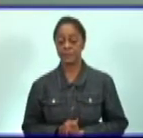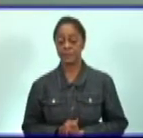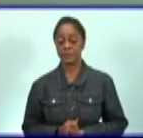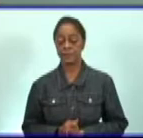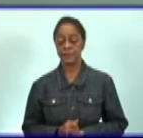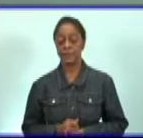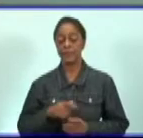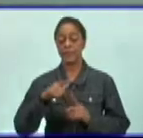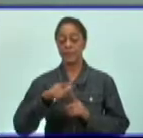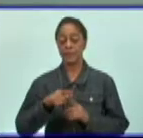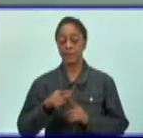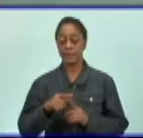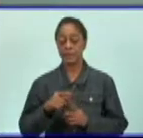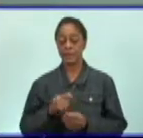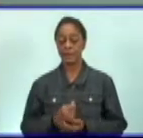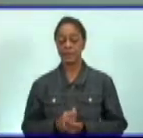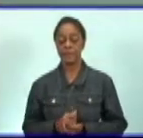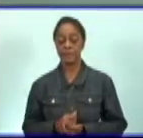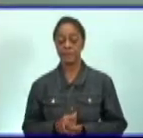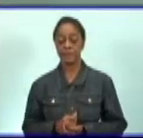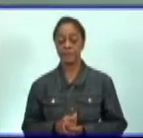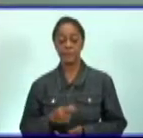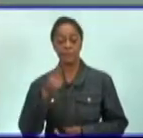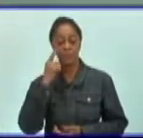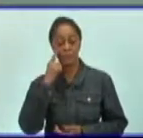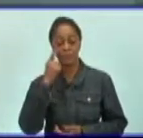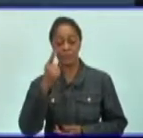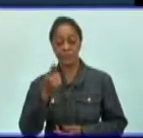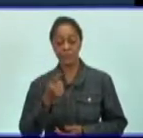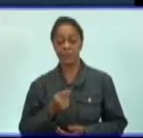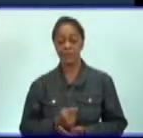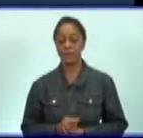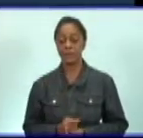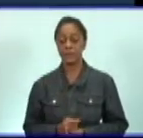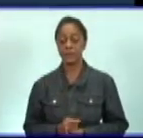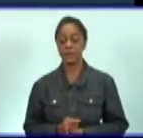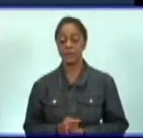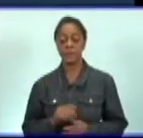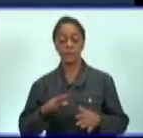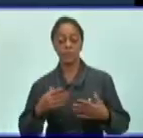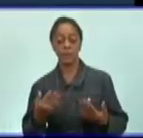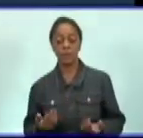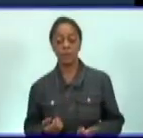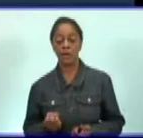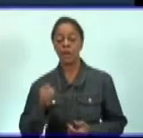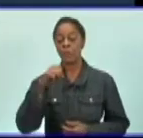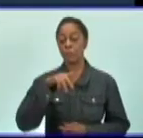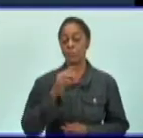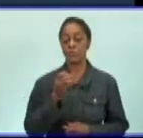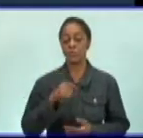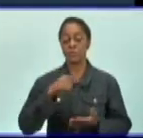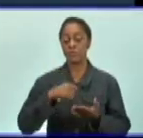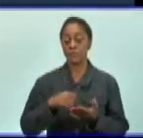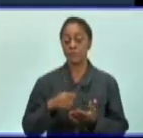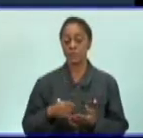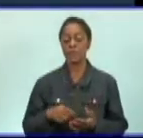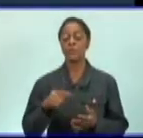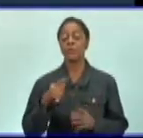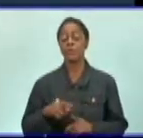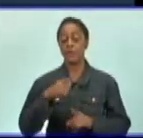El tema, como ustedes pueden apreciar en pantalla, es procedimiento escrito de la